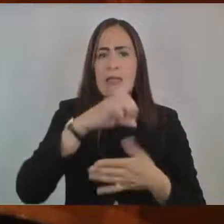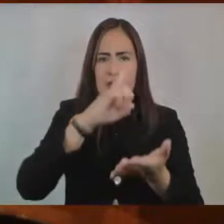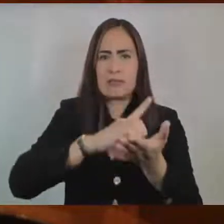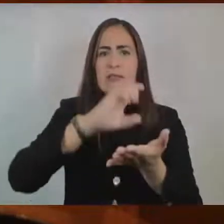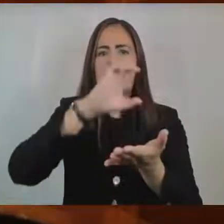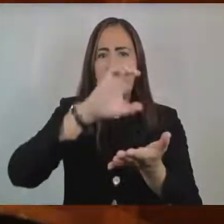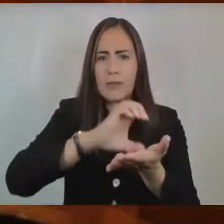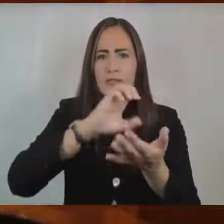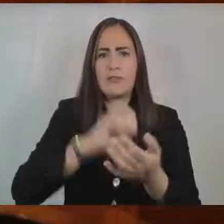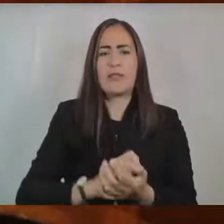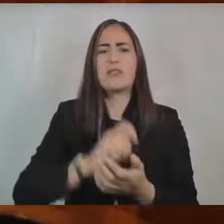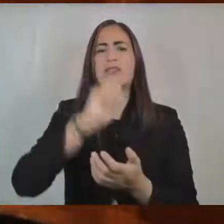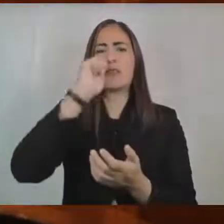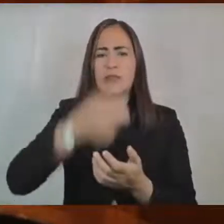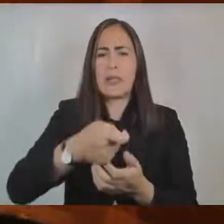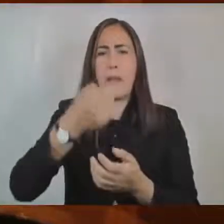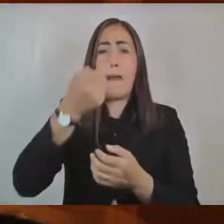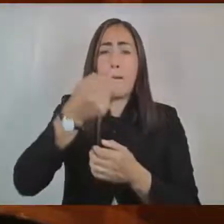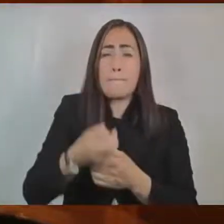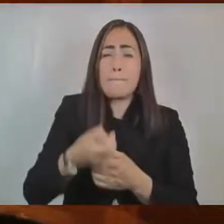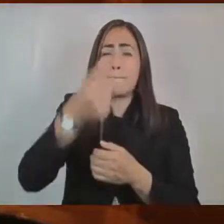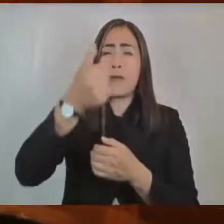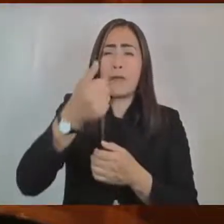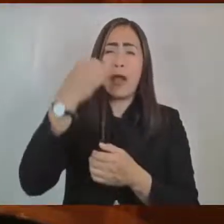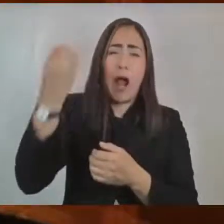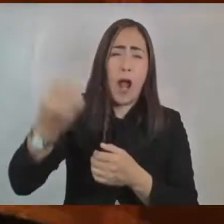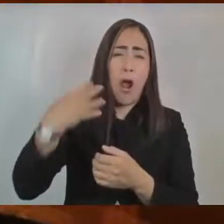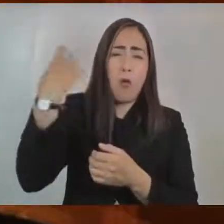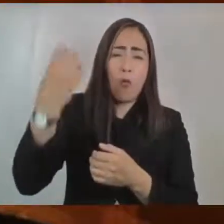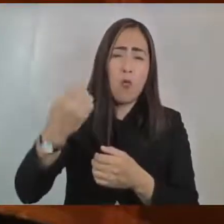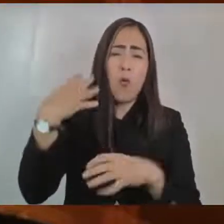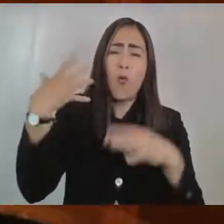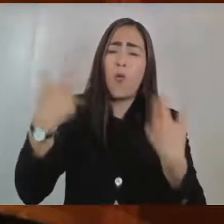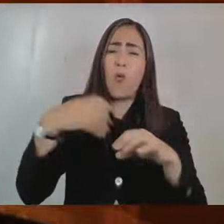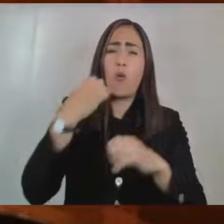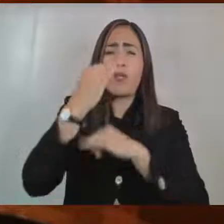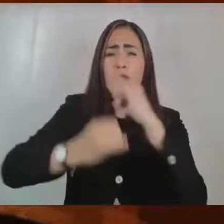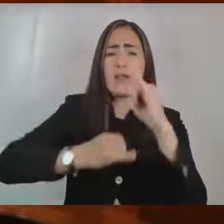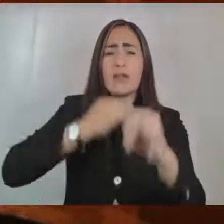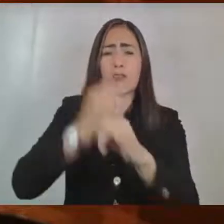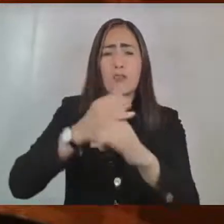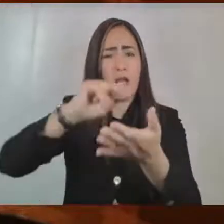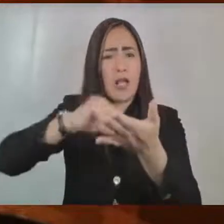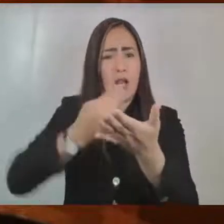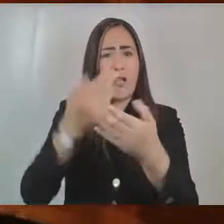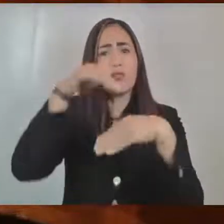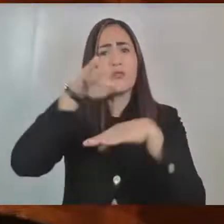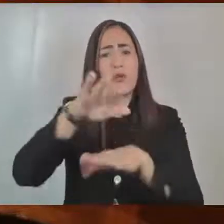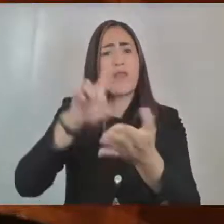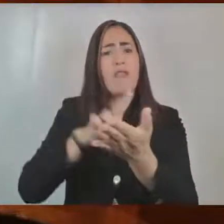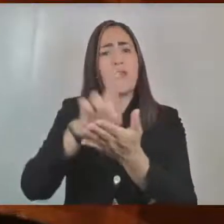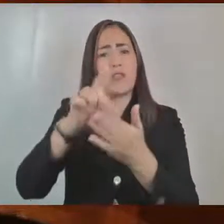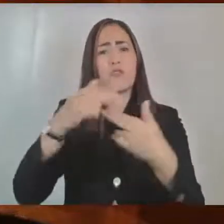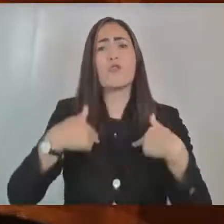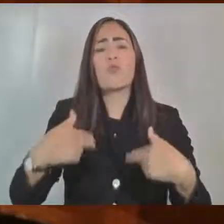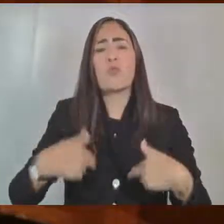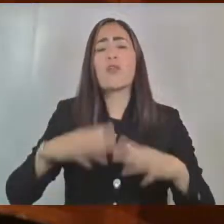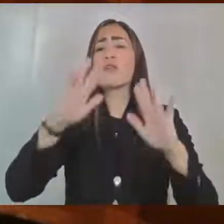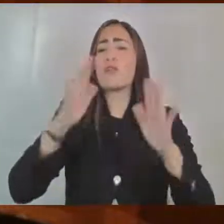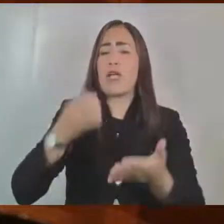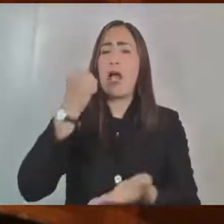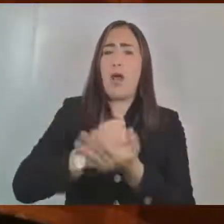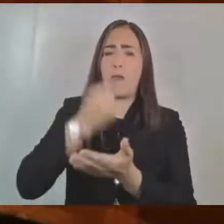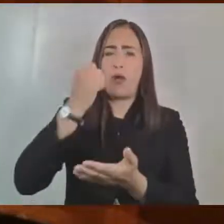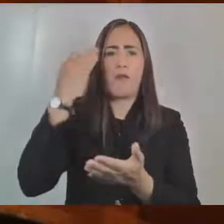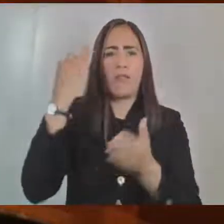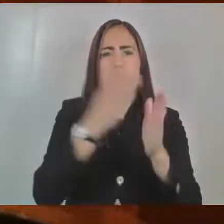discapacidad, convirtiéndose esta en la primera convención internacional sobre derechos humanos que se aprueba en el